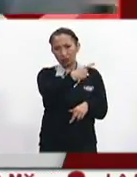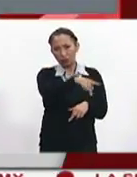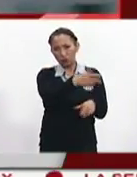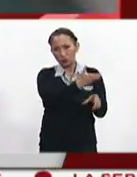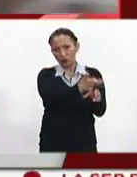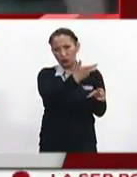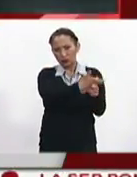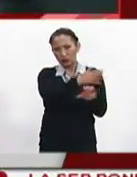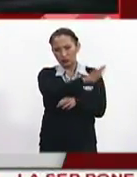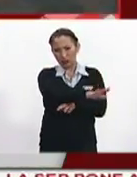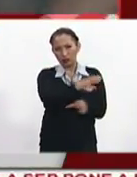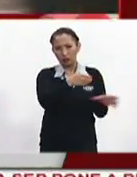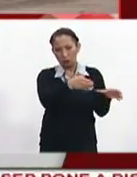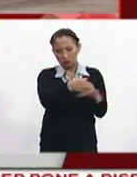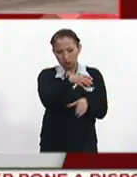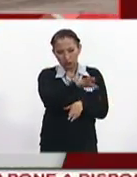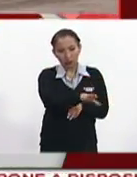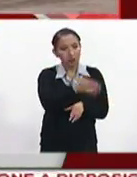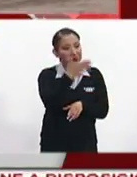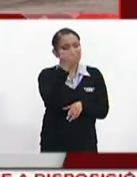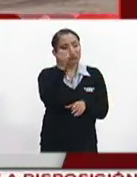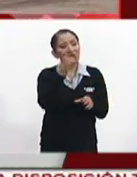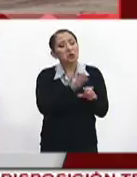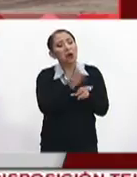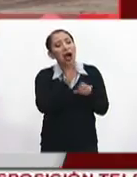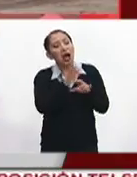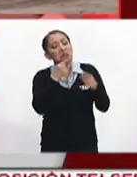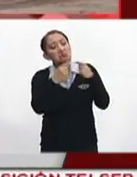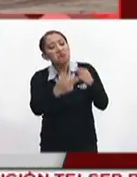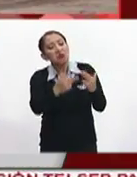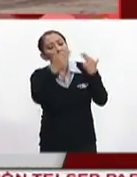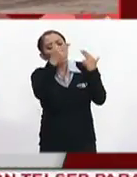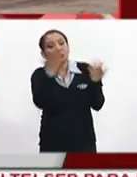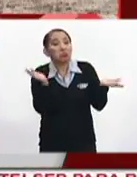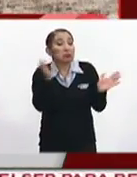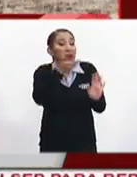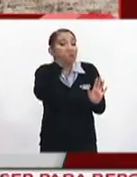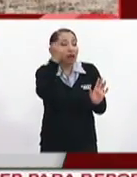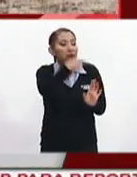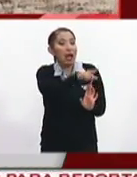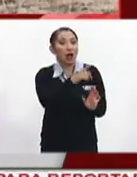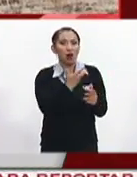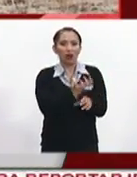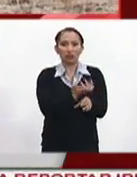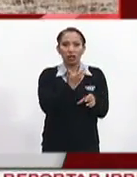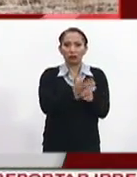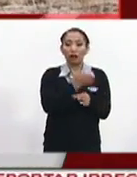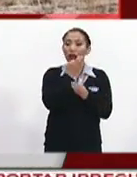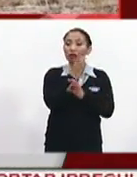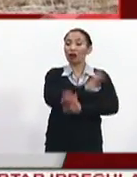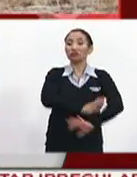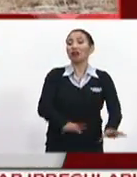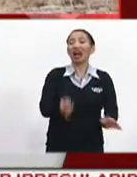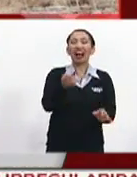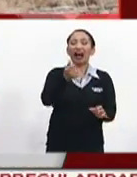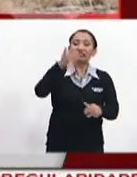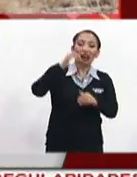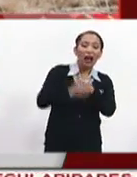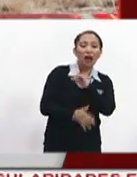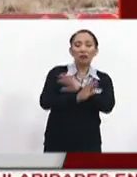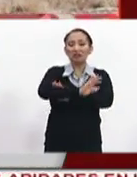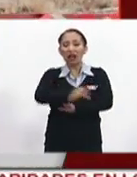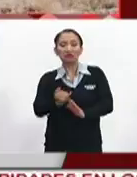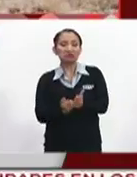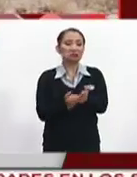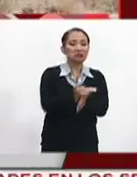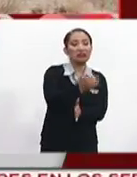Estados Unidos, entonces no se sabe muy bien a bien en qué va la renegociación. Sin embargo, Estados Unidos anuncia que ya casi está y